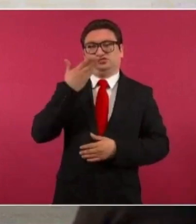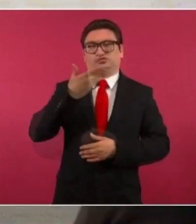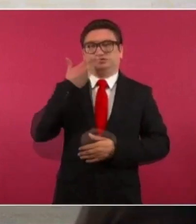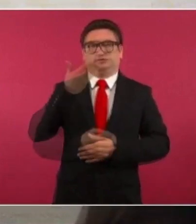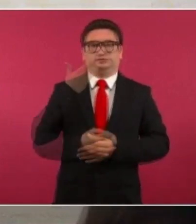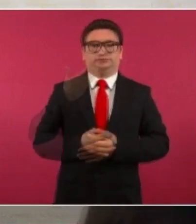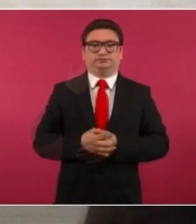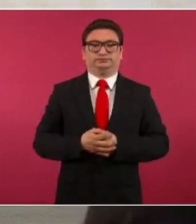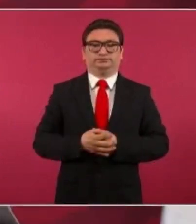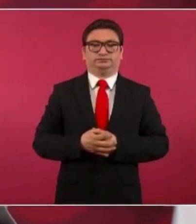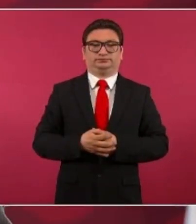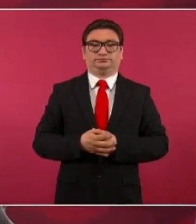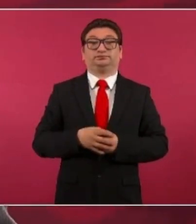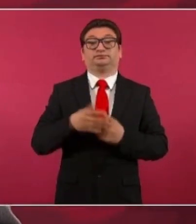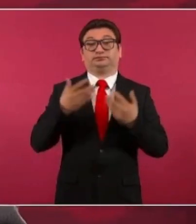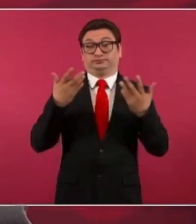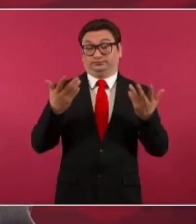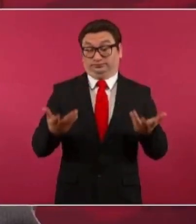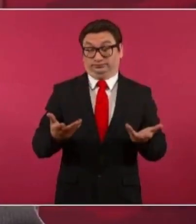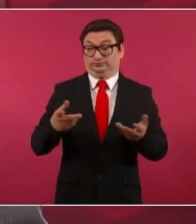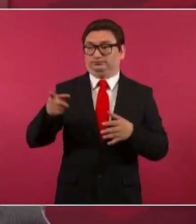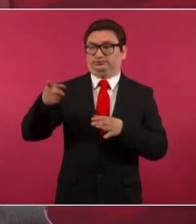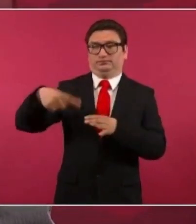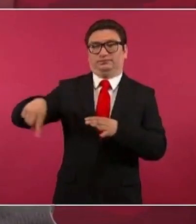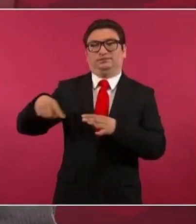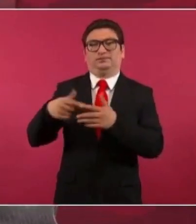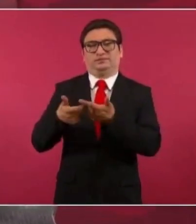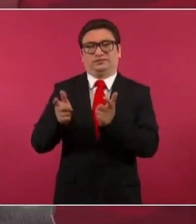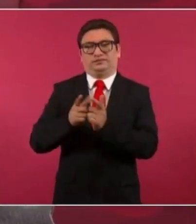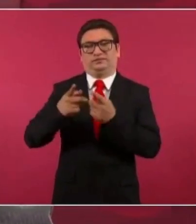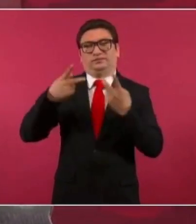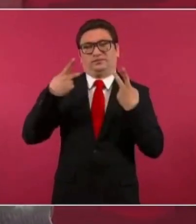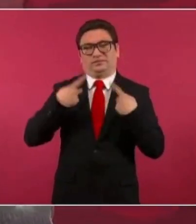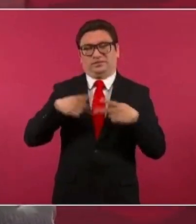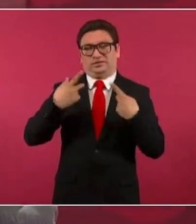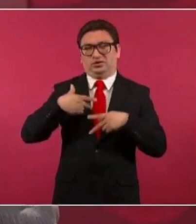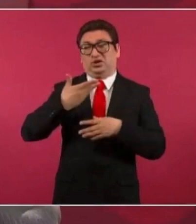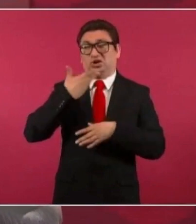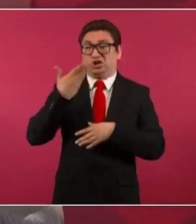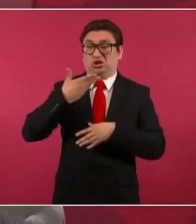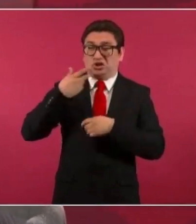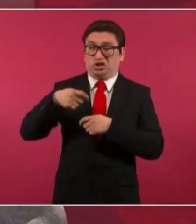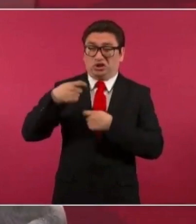derecha. Son muy retrógradas los conservadores.